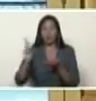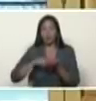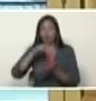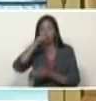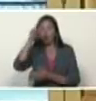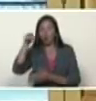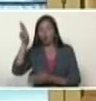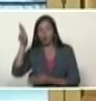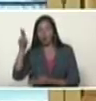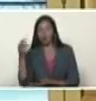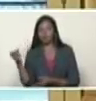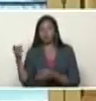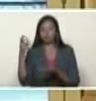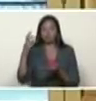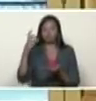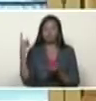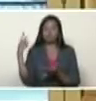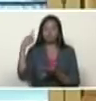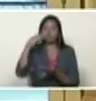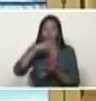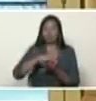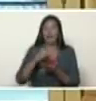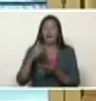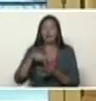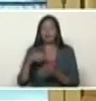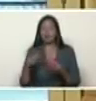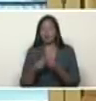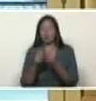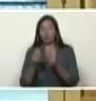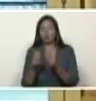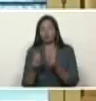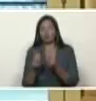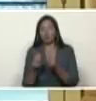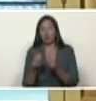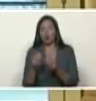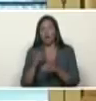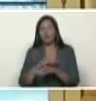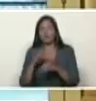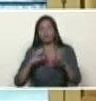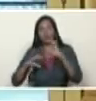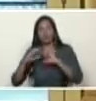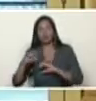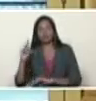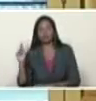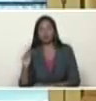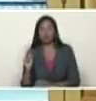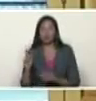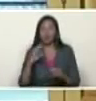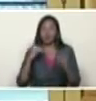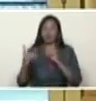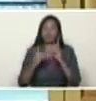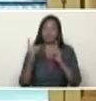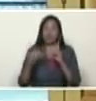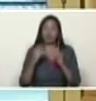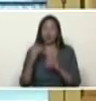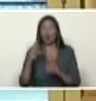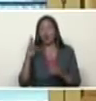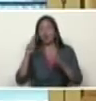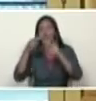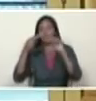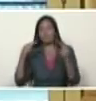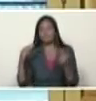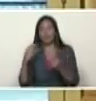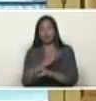Noruega, Héctor Rodríguez, junto a Jorge Rodríguez. De los diálogos de paz entre Venezuela y la oposición